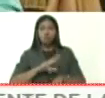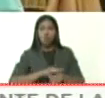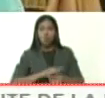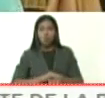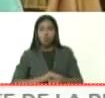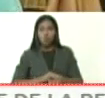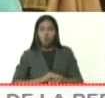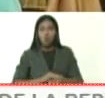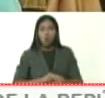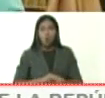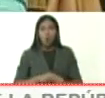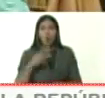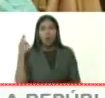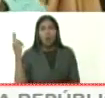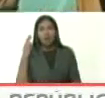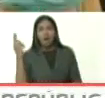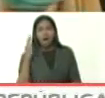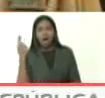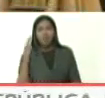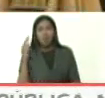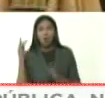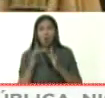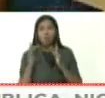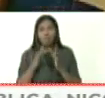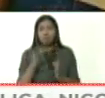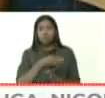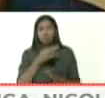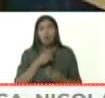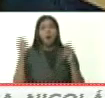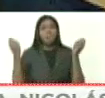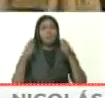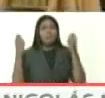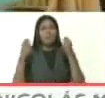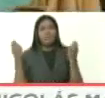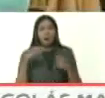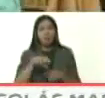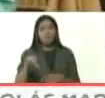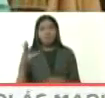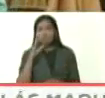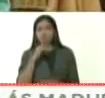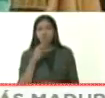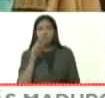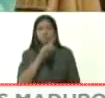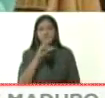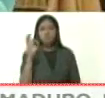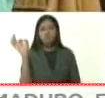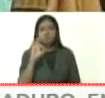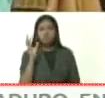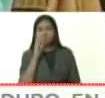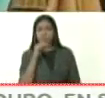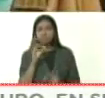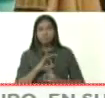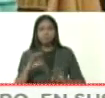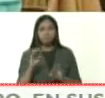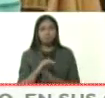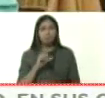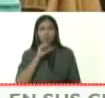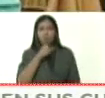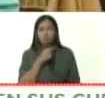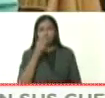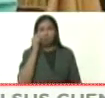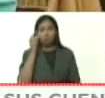la radio, las redes sociales, para que en esos estados que no se cumplió el 100% de la meta, abuelas,